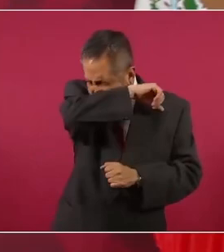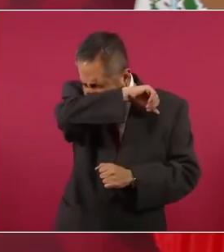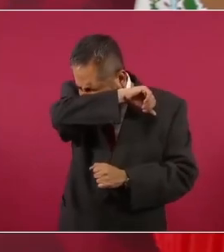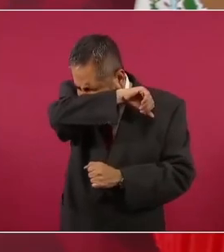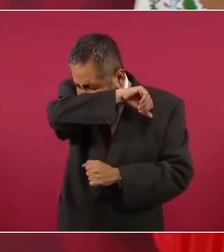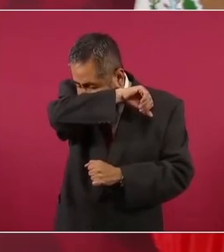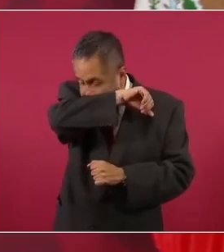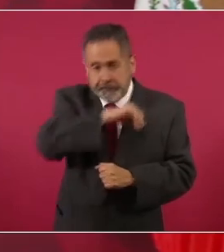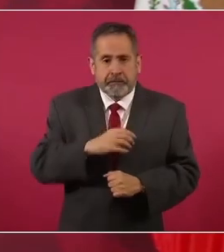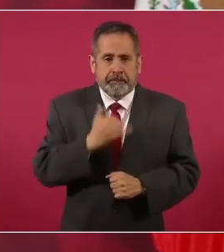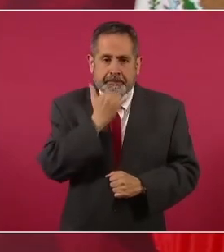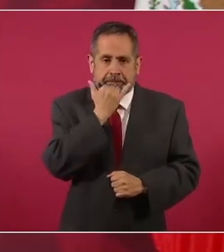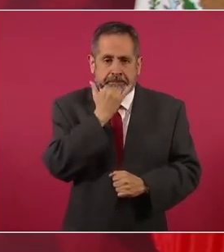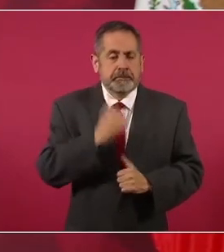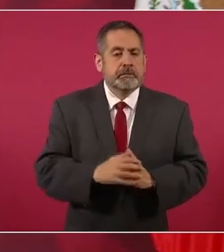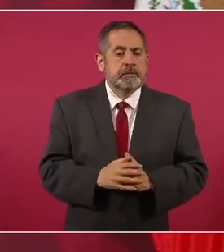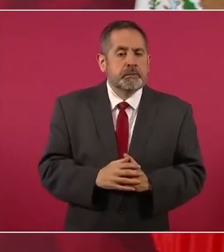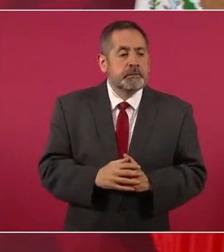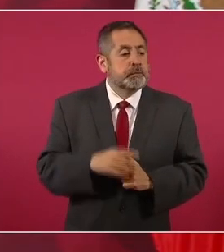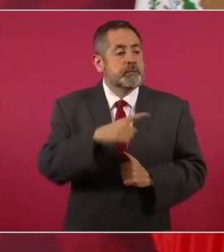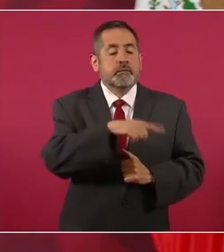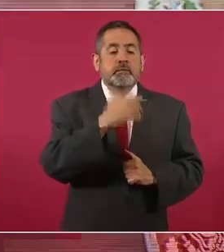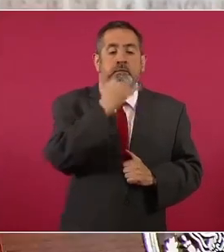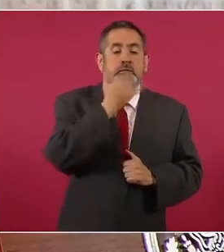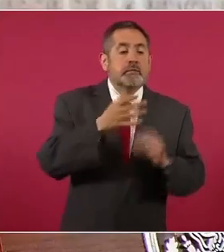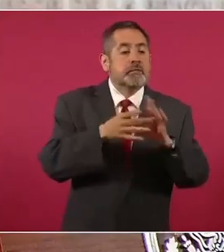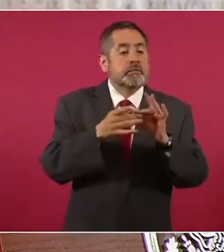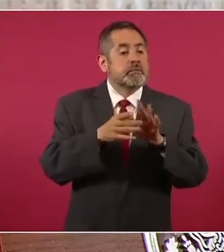en temas vedados.